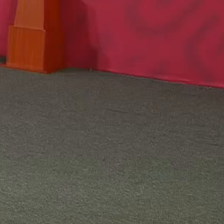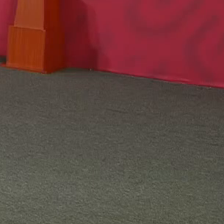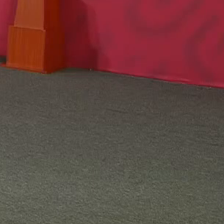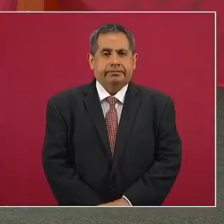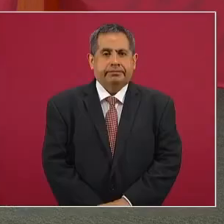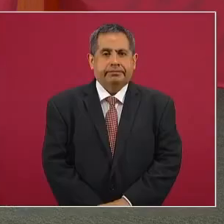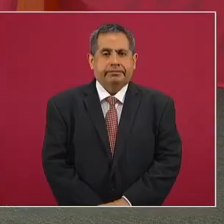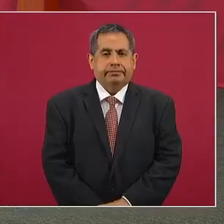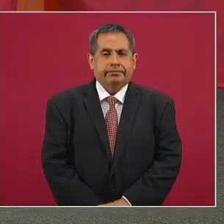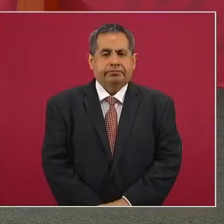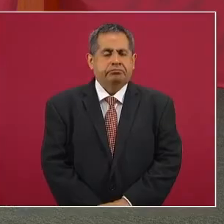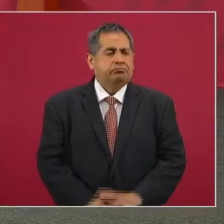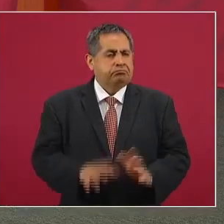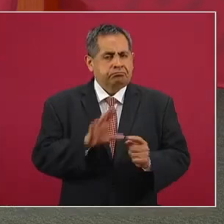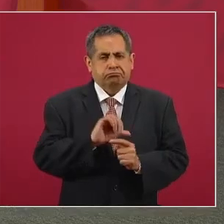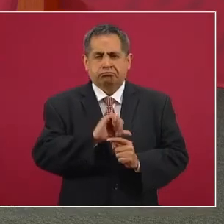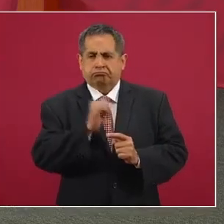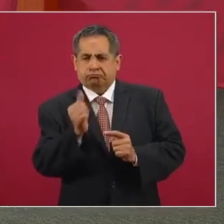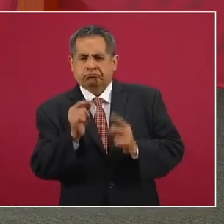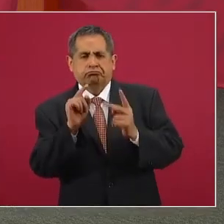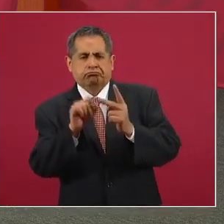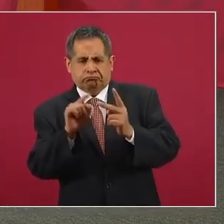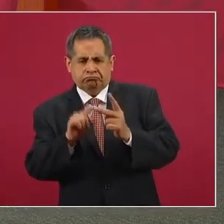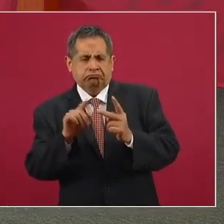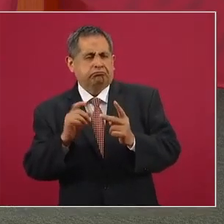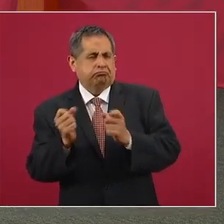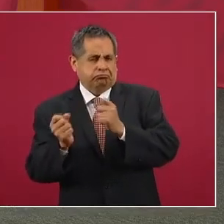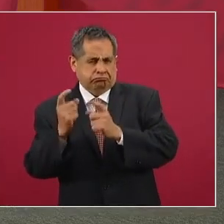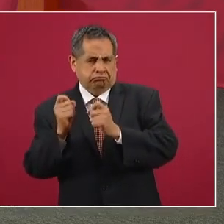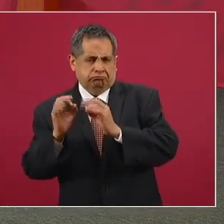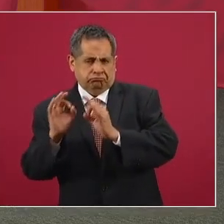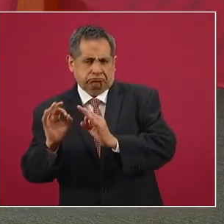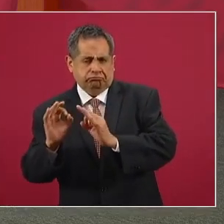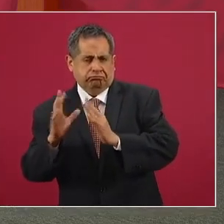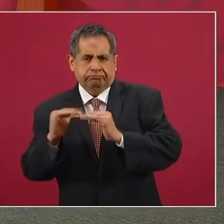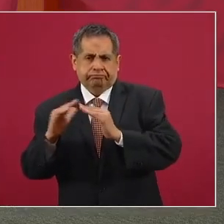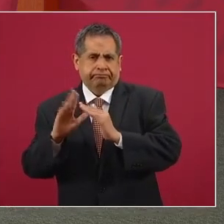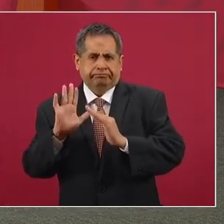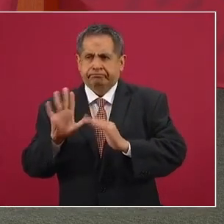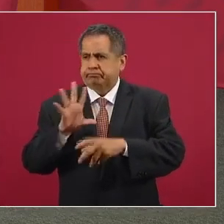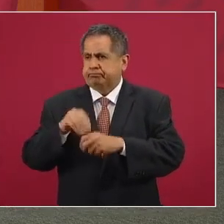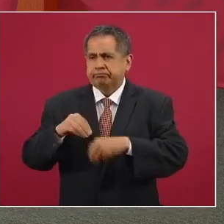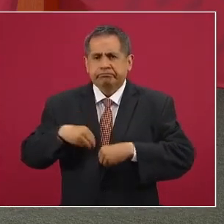sus familias, pero en los últimos tiempos